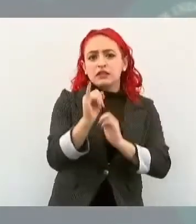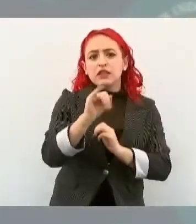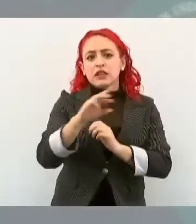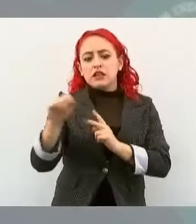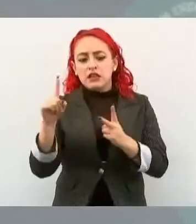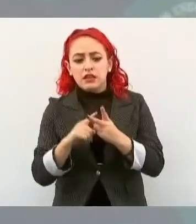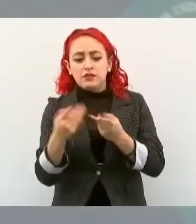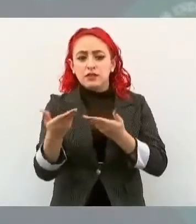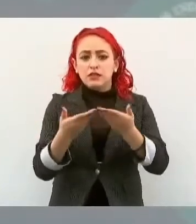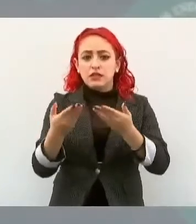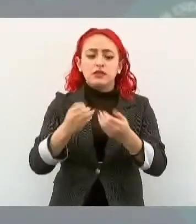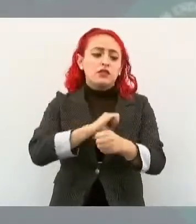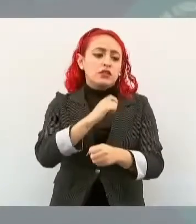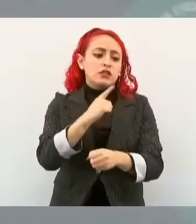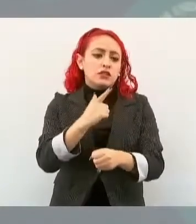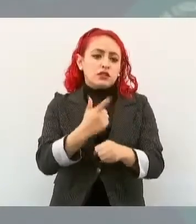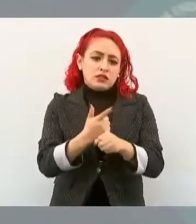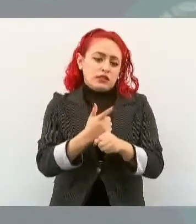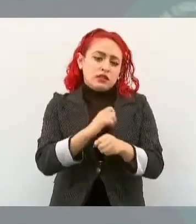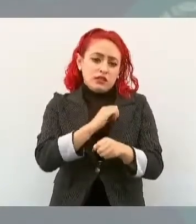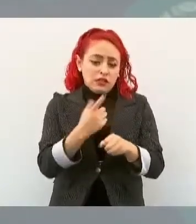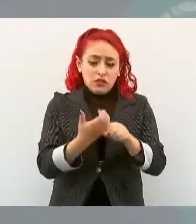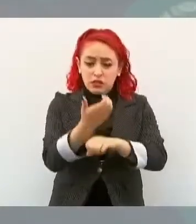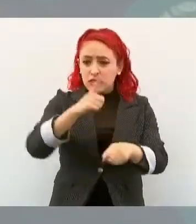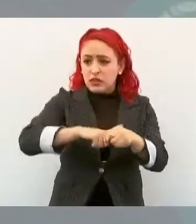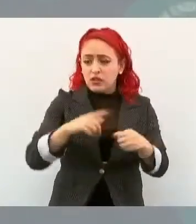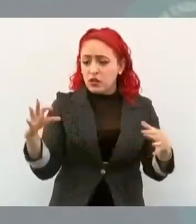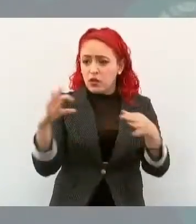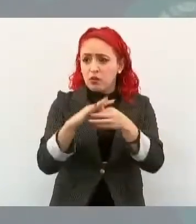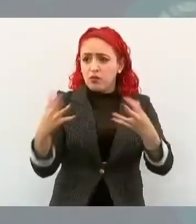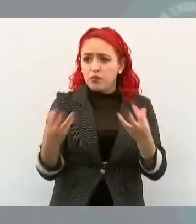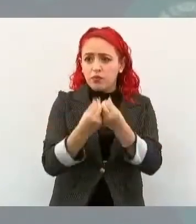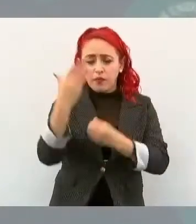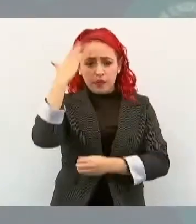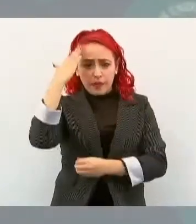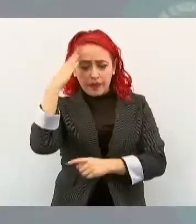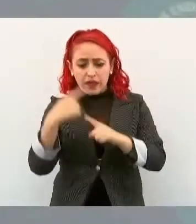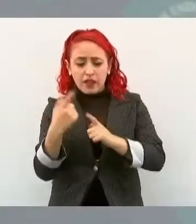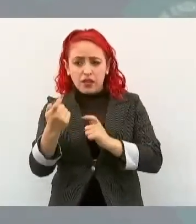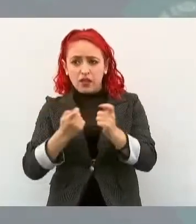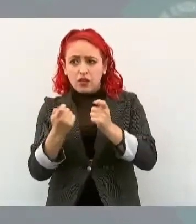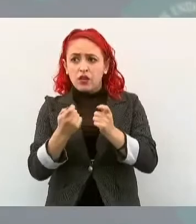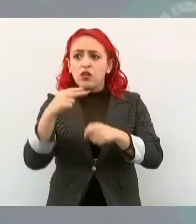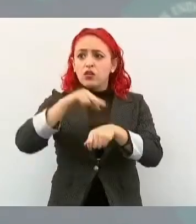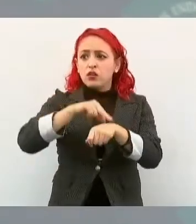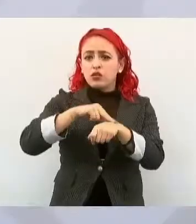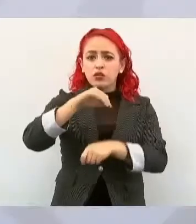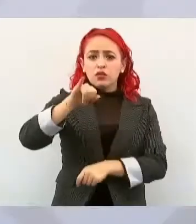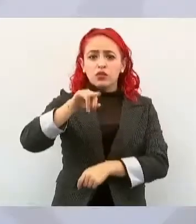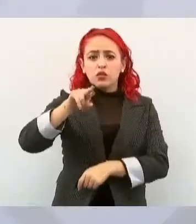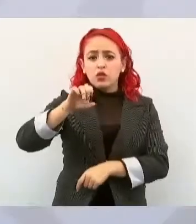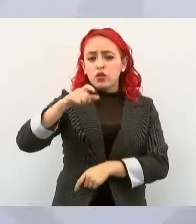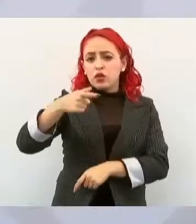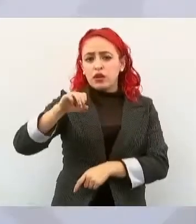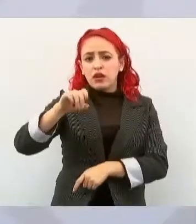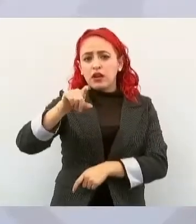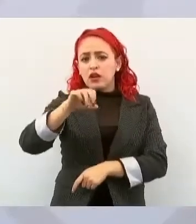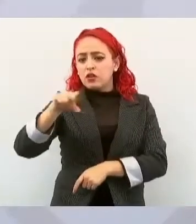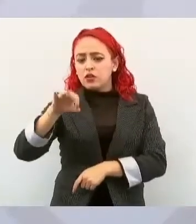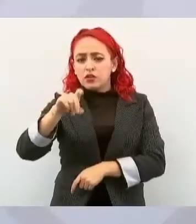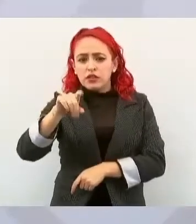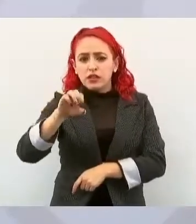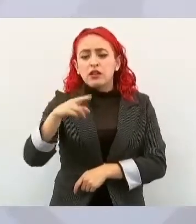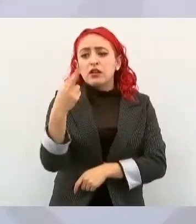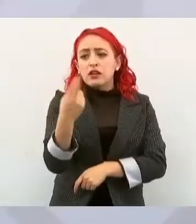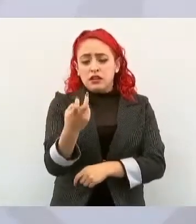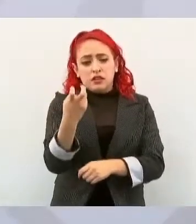servicios estatales de salud, como un solo sistema de salud comandado por el doctor Jorge Jorge Alcocer. Y de ahí es que ha